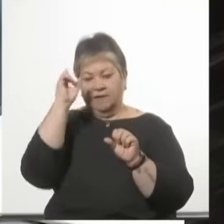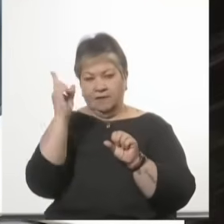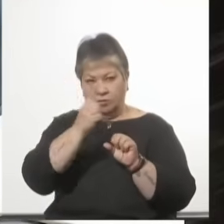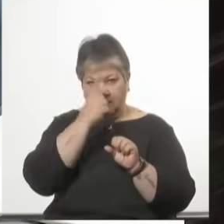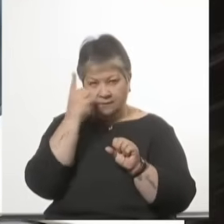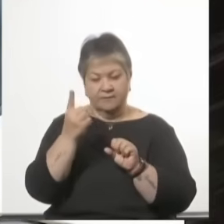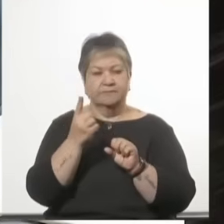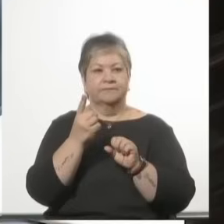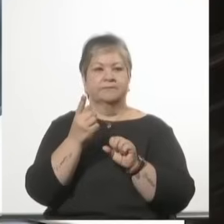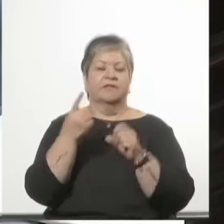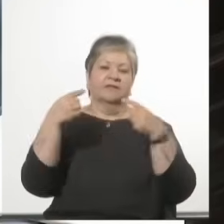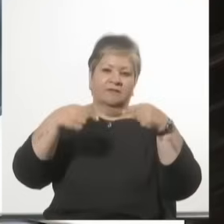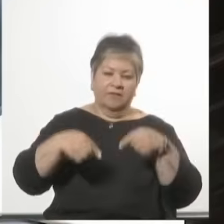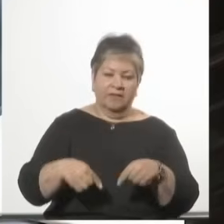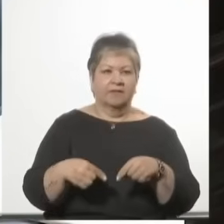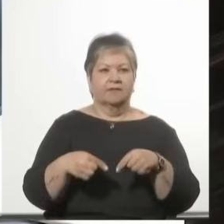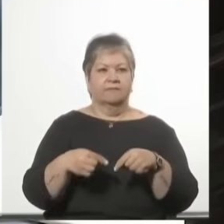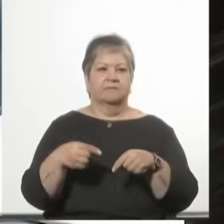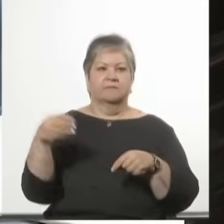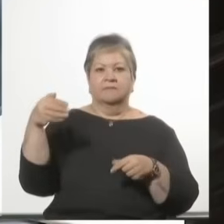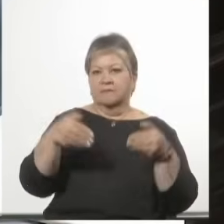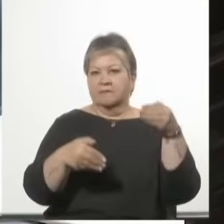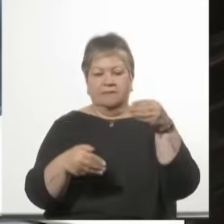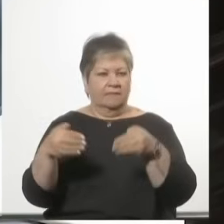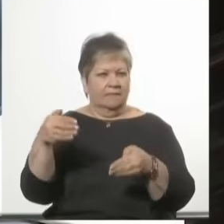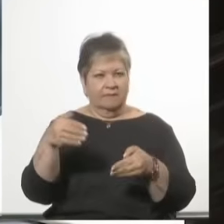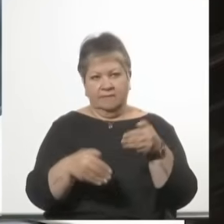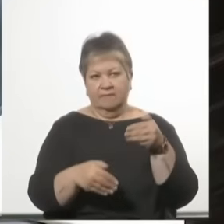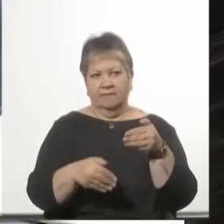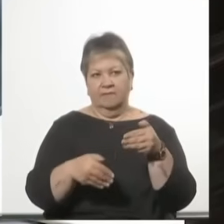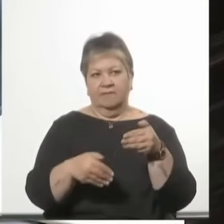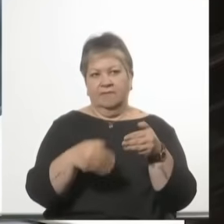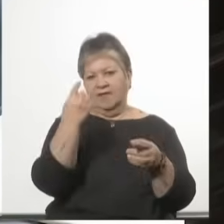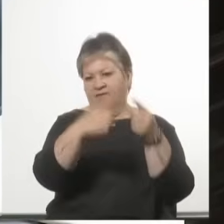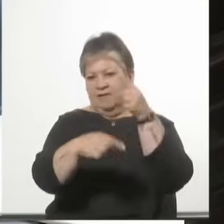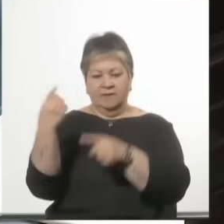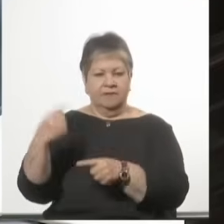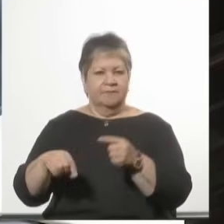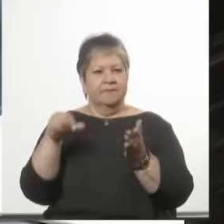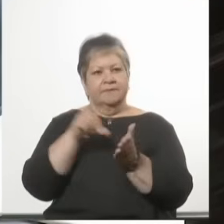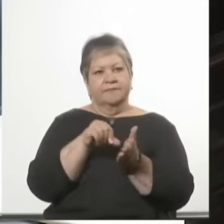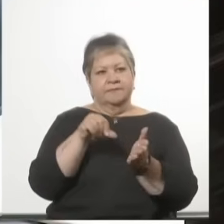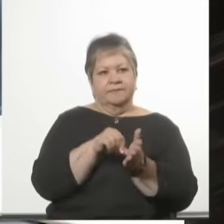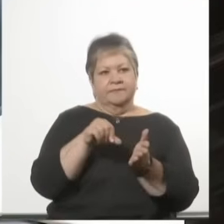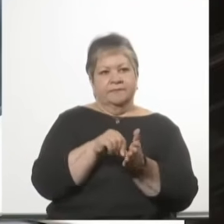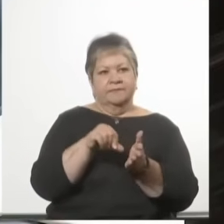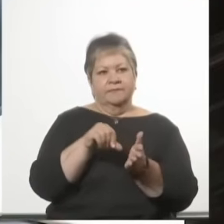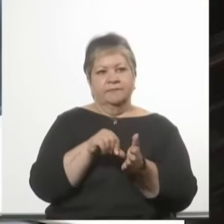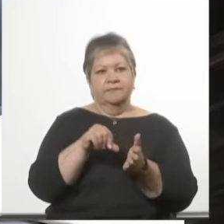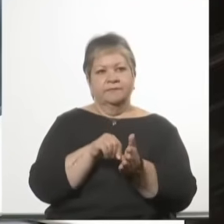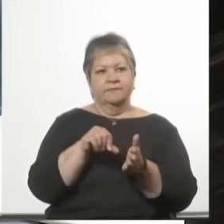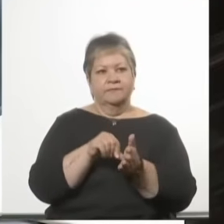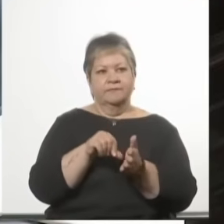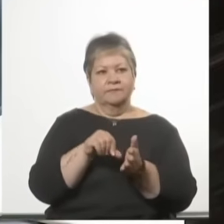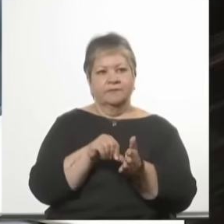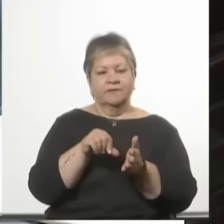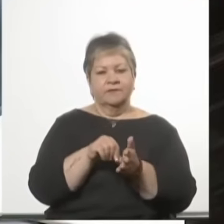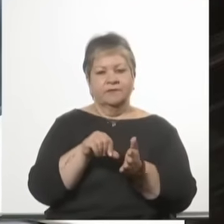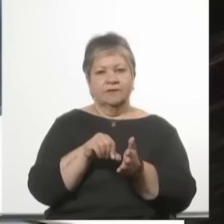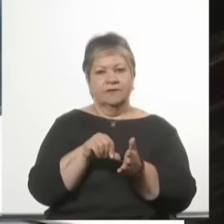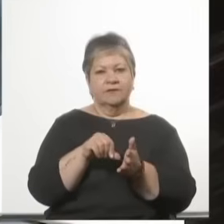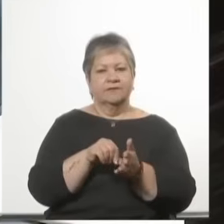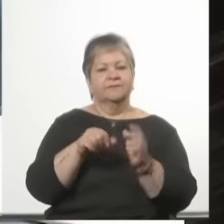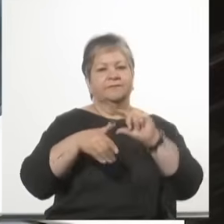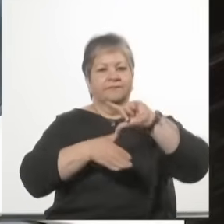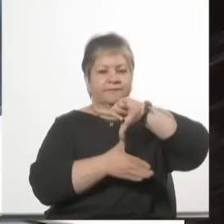internacional de debate donde participaron varios países de Latinoamérica,